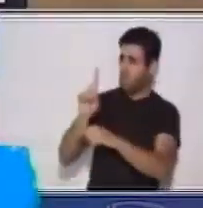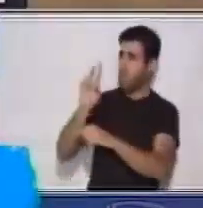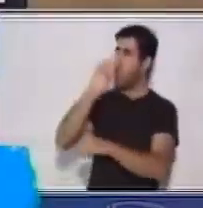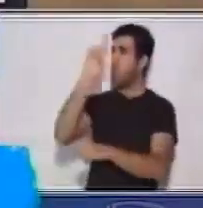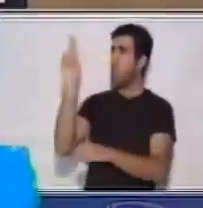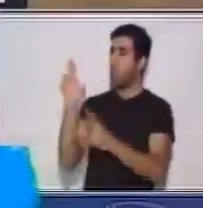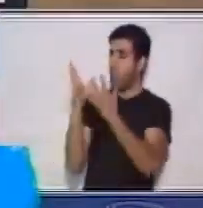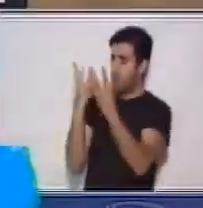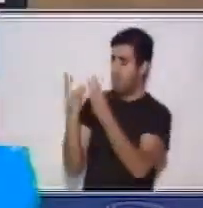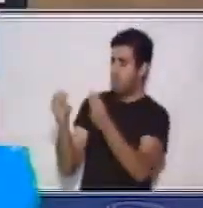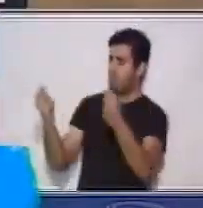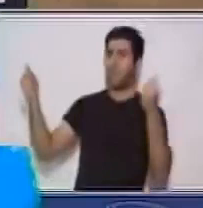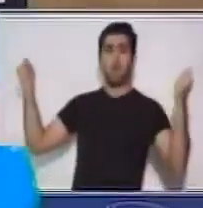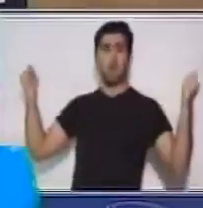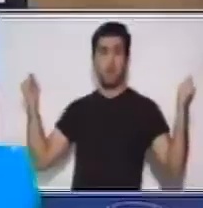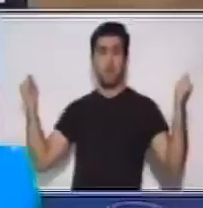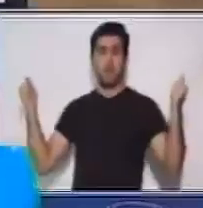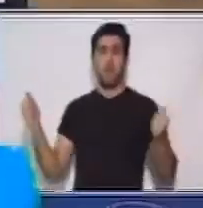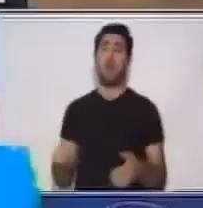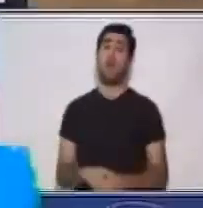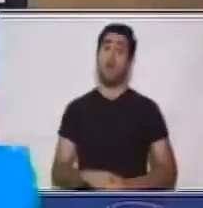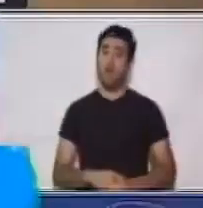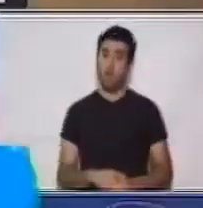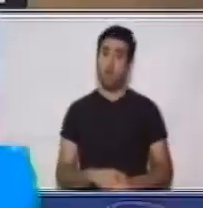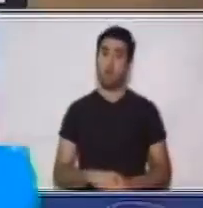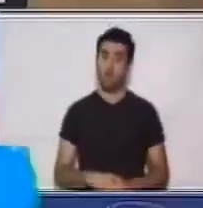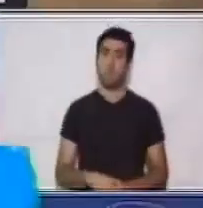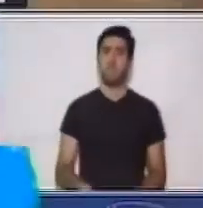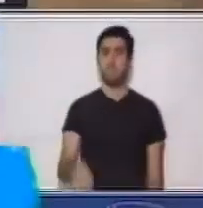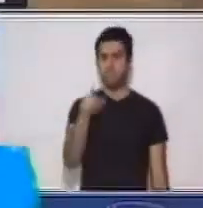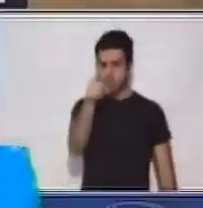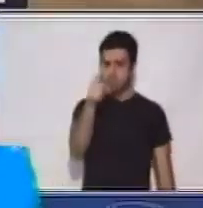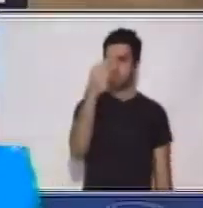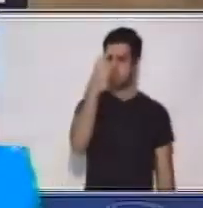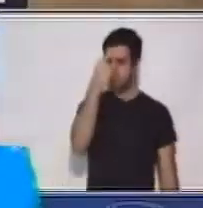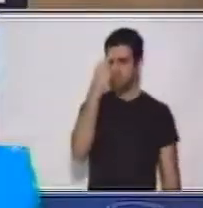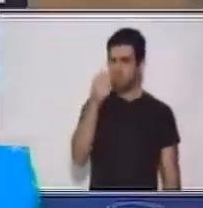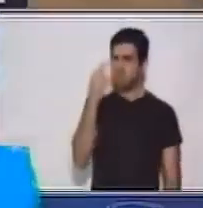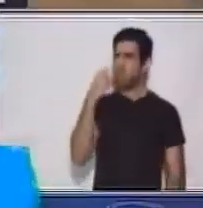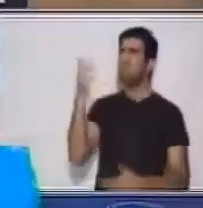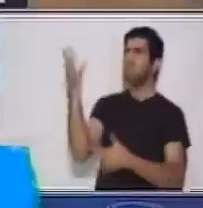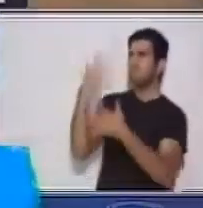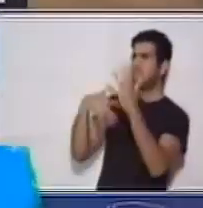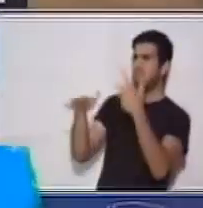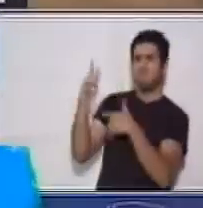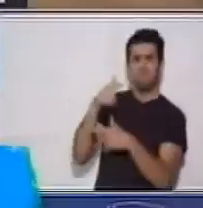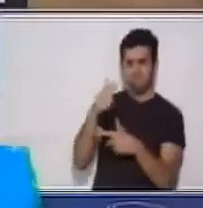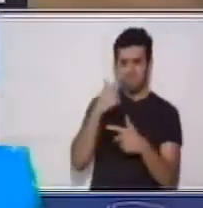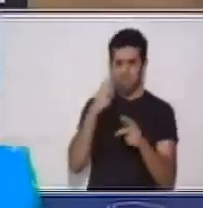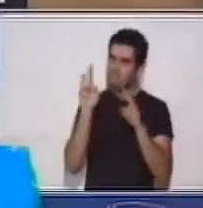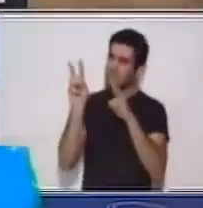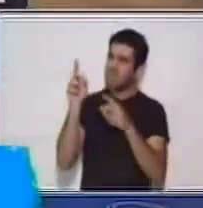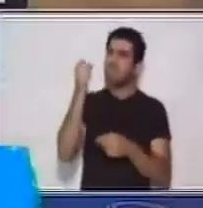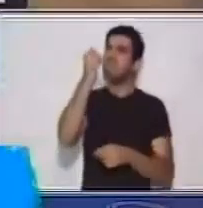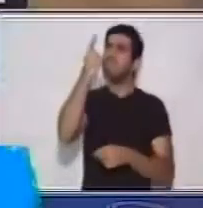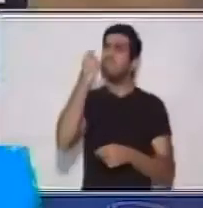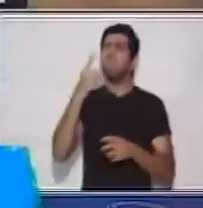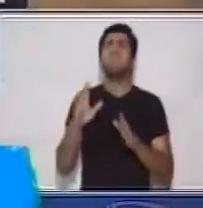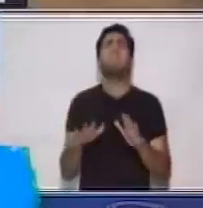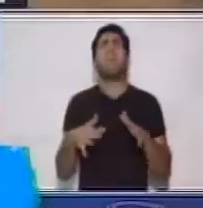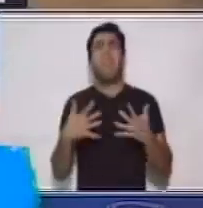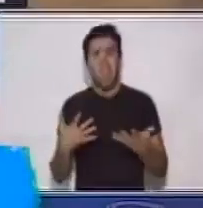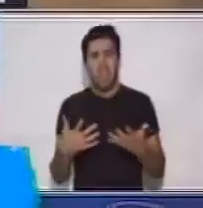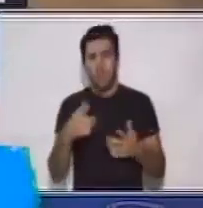Quiero que analices el poema y que puedas identificar qué escuchas o cómo escuchas cada una